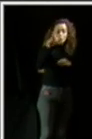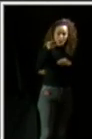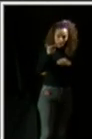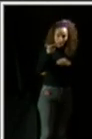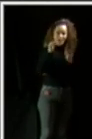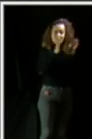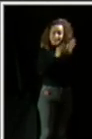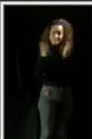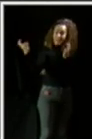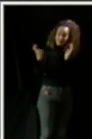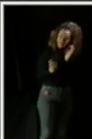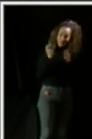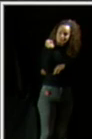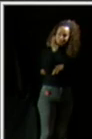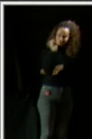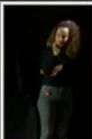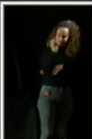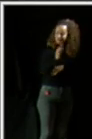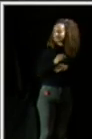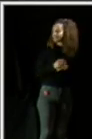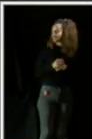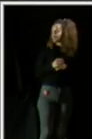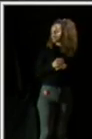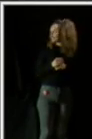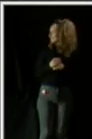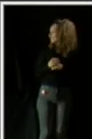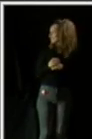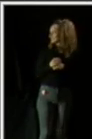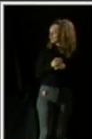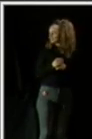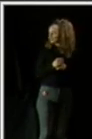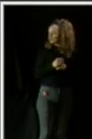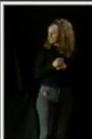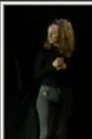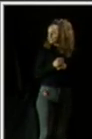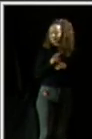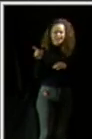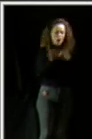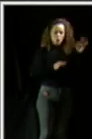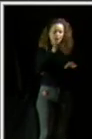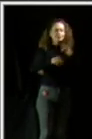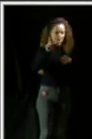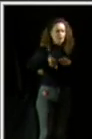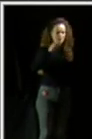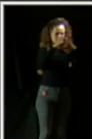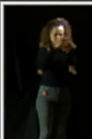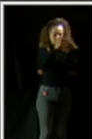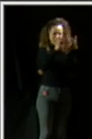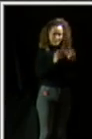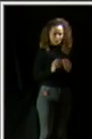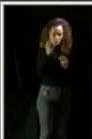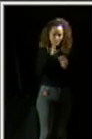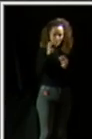autora del blog conciencia te ahora punto blogspot.com socia hablando de ciencia y organizadora de este evento pseudomonas